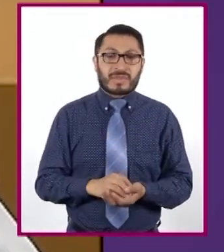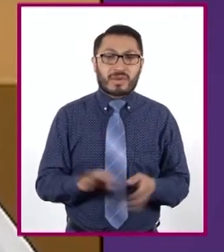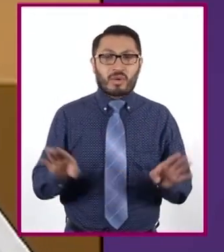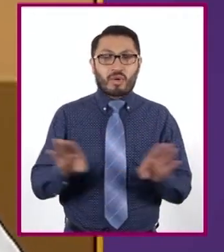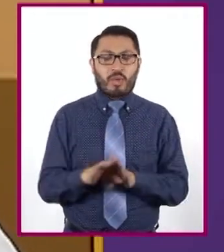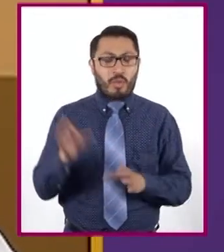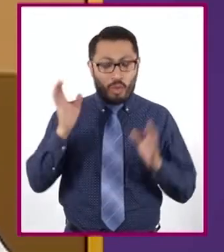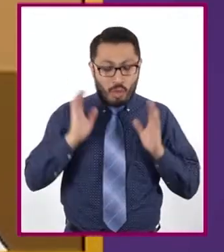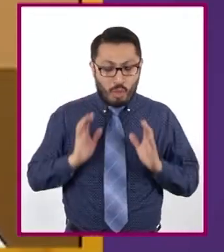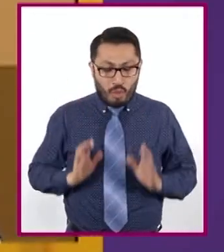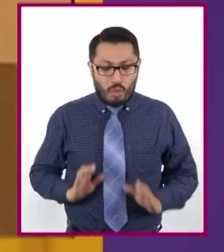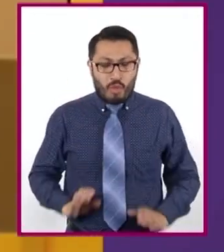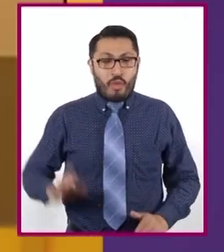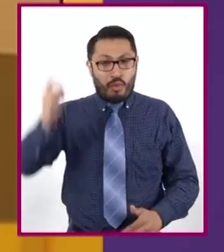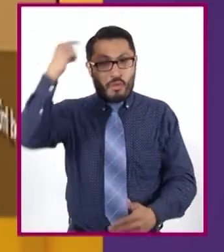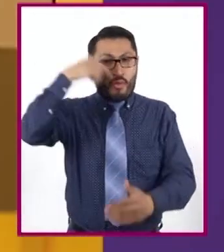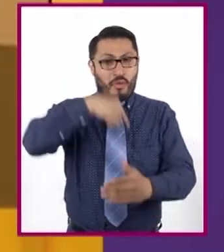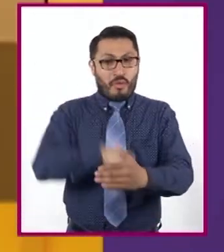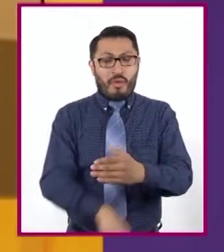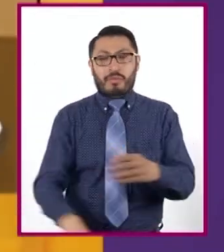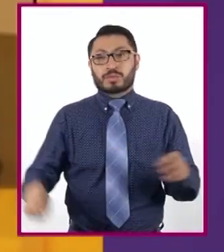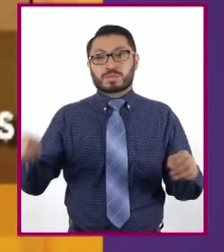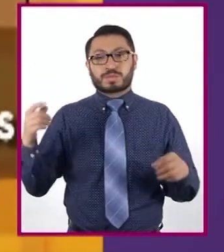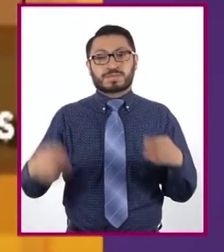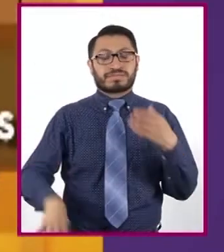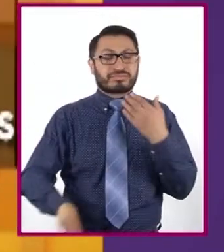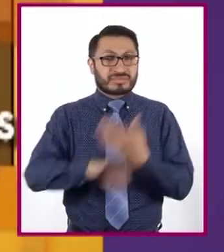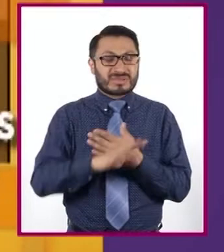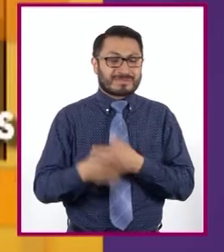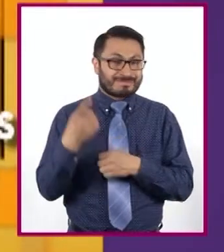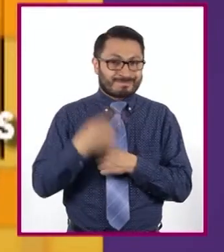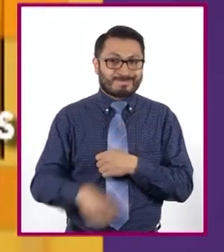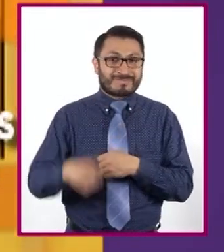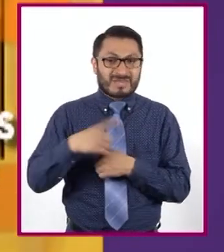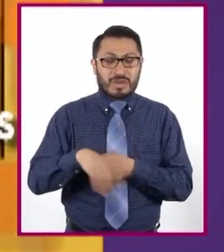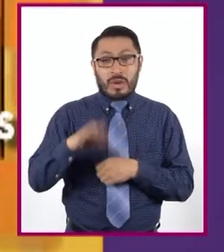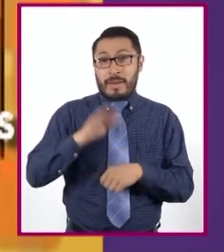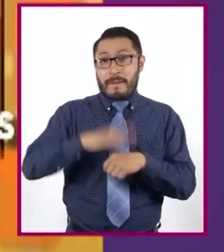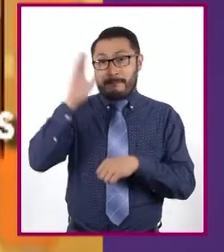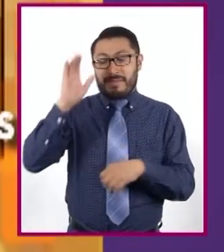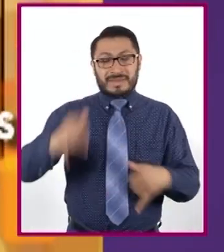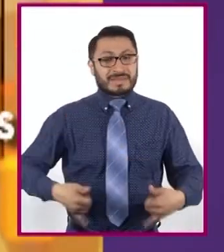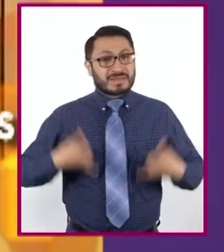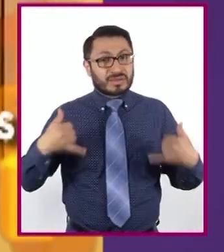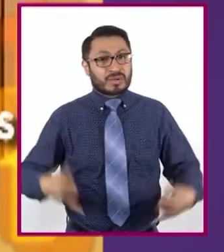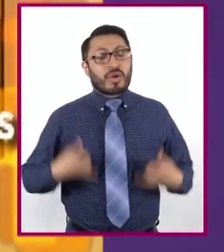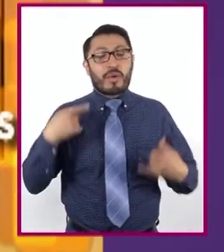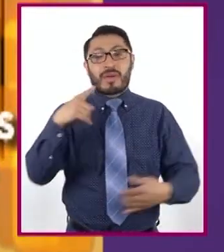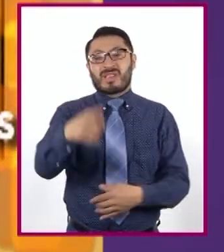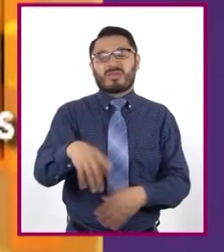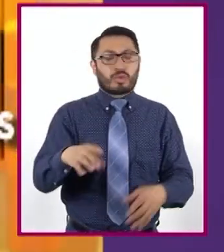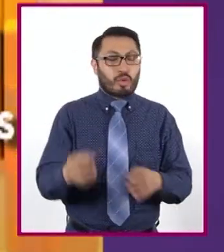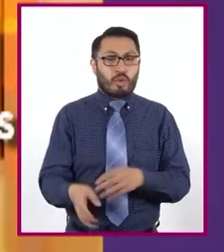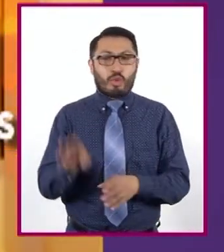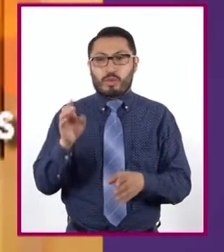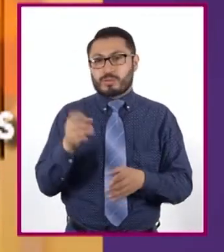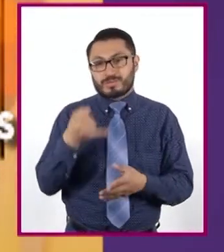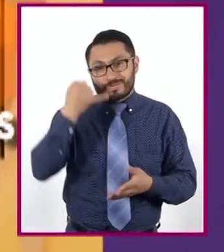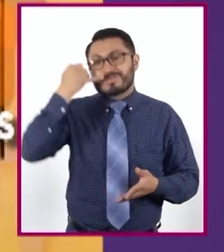tu cuerpo, sobre todo en la adolescencia cuando estás en pleno crecimiento y estarte metiendo cosas